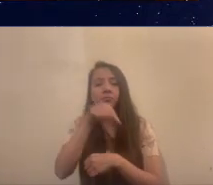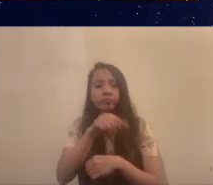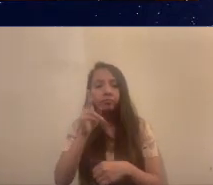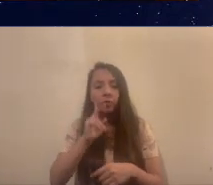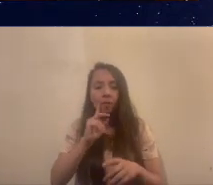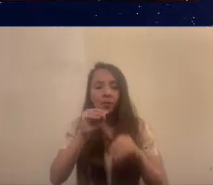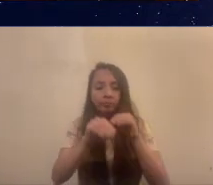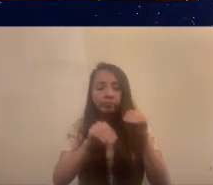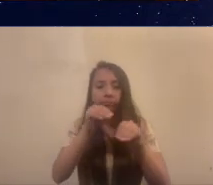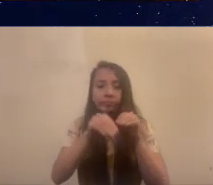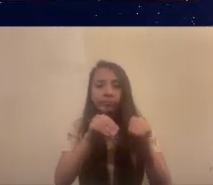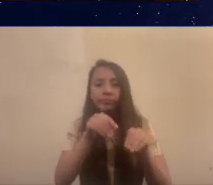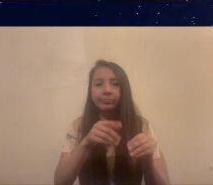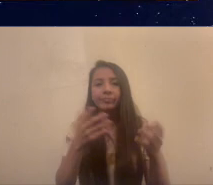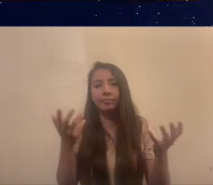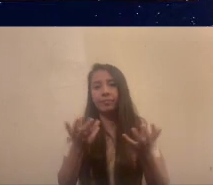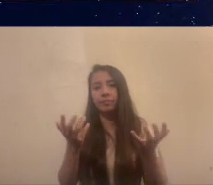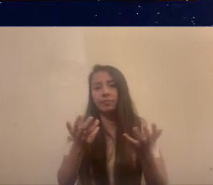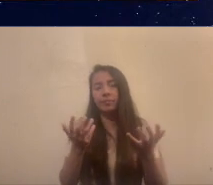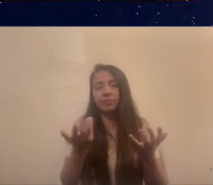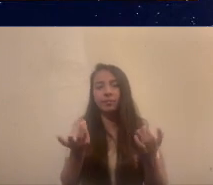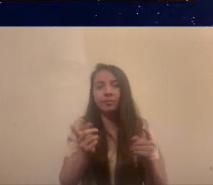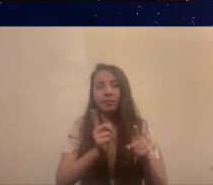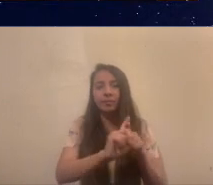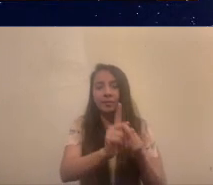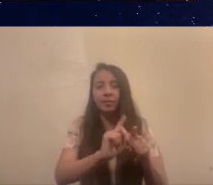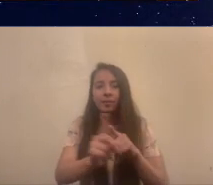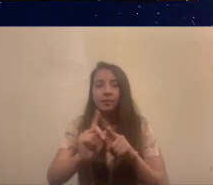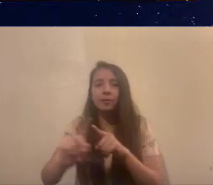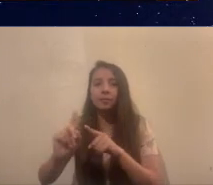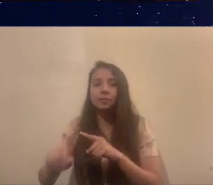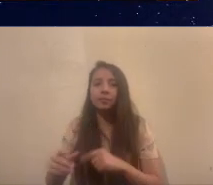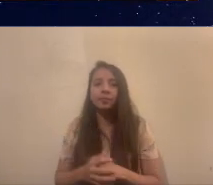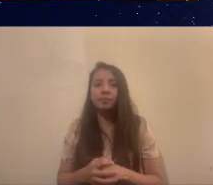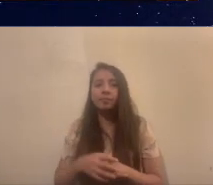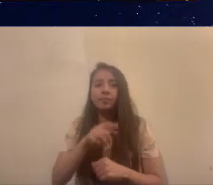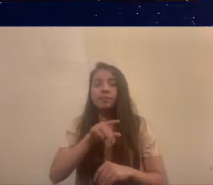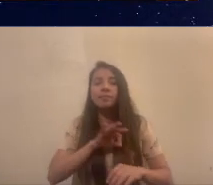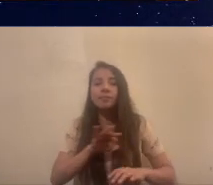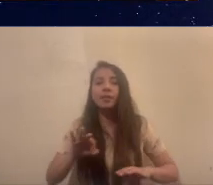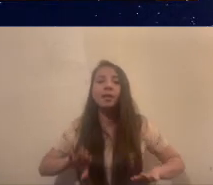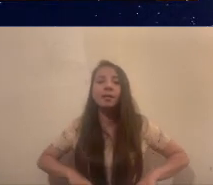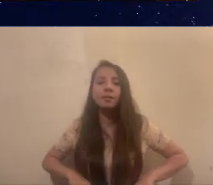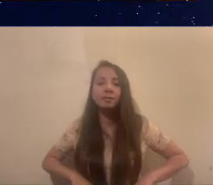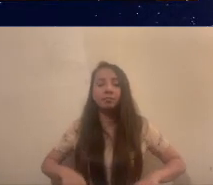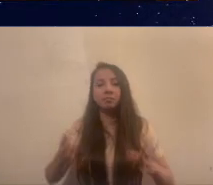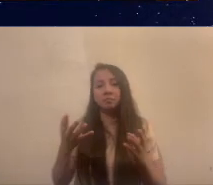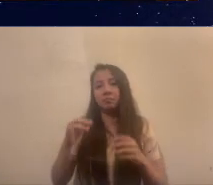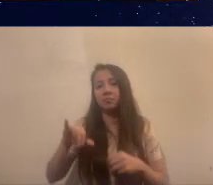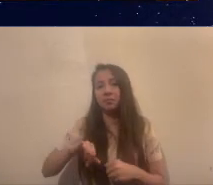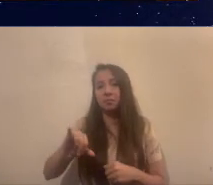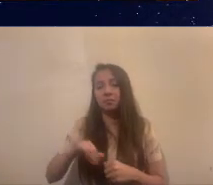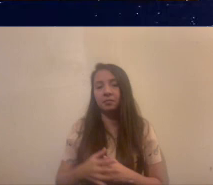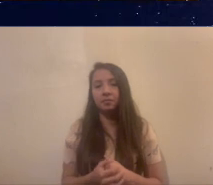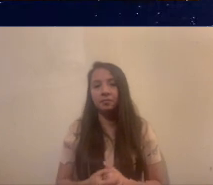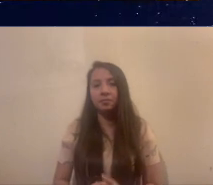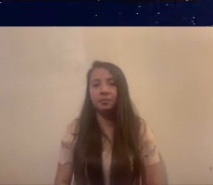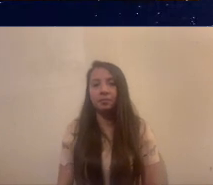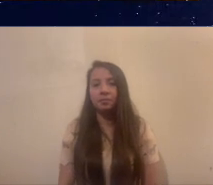tipo de actividades en otras variedades que tengan características